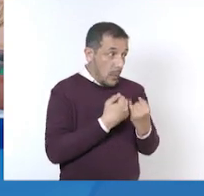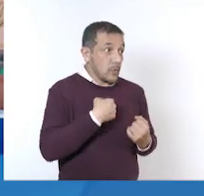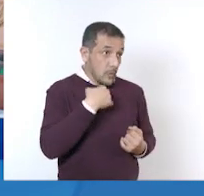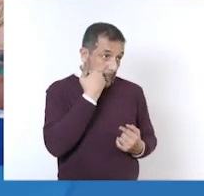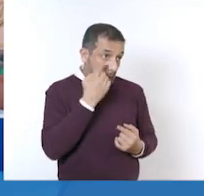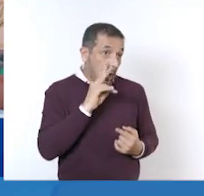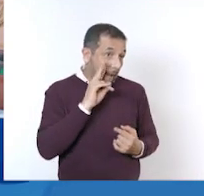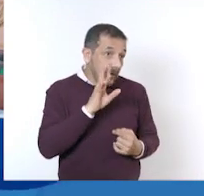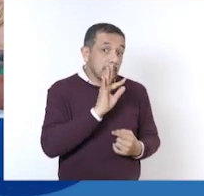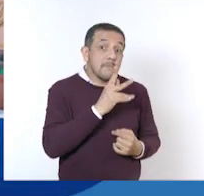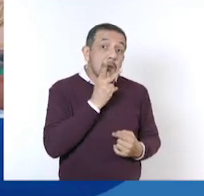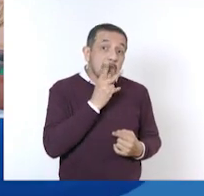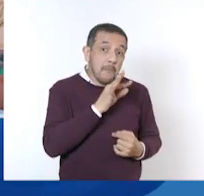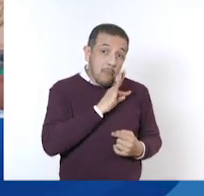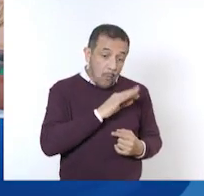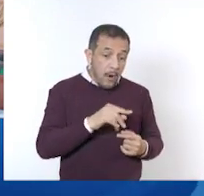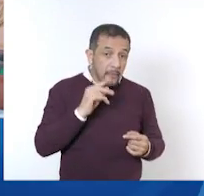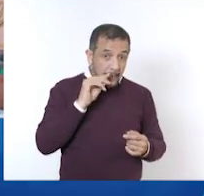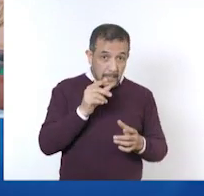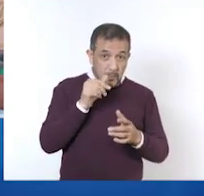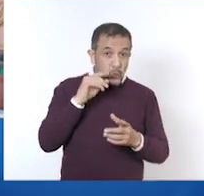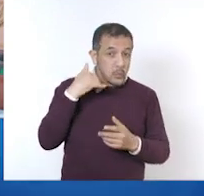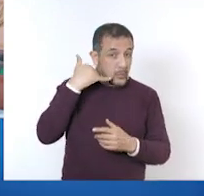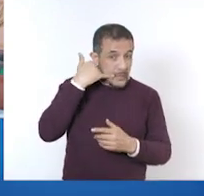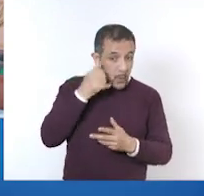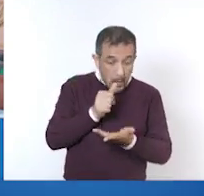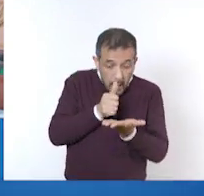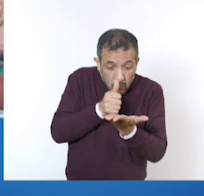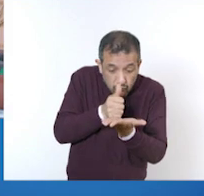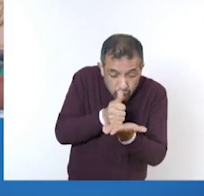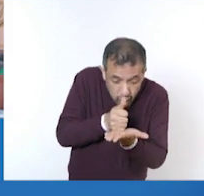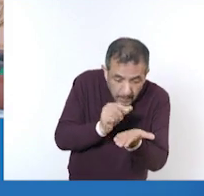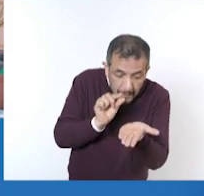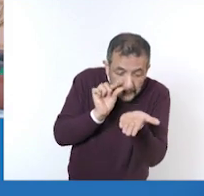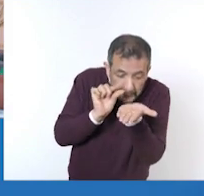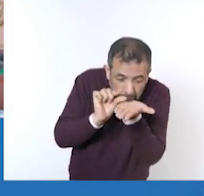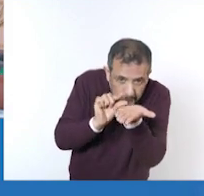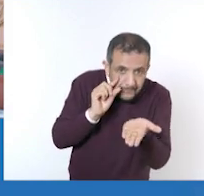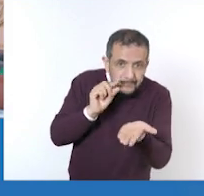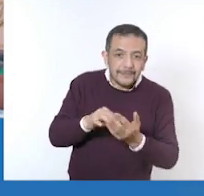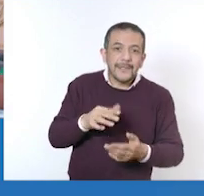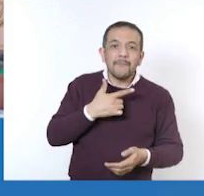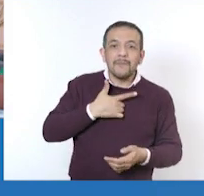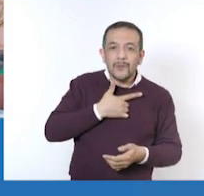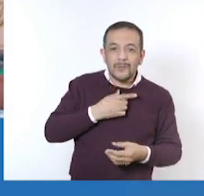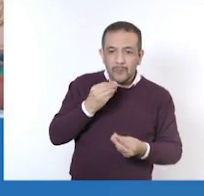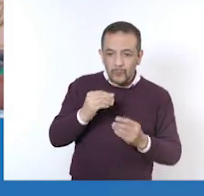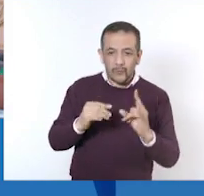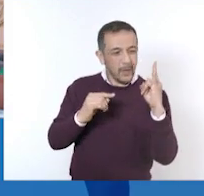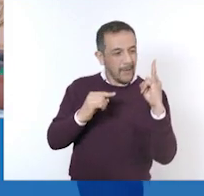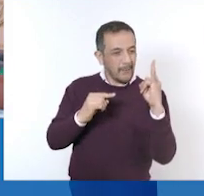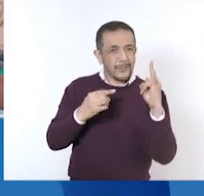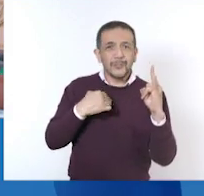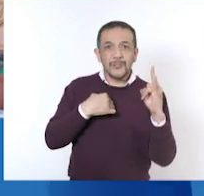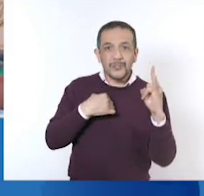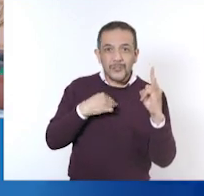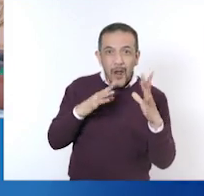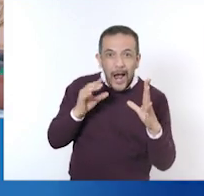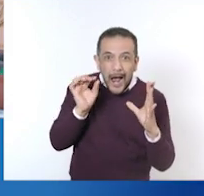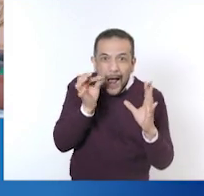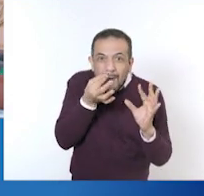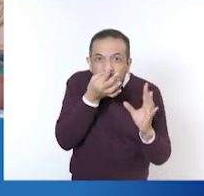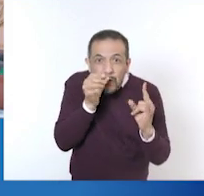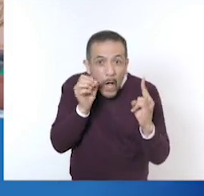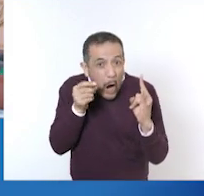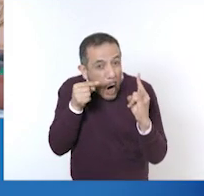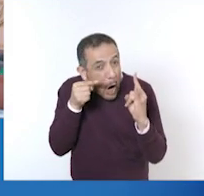le pueda pedir a su papá que con la cámara del celular acerque más, ¿verdad? Me gustó mucho la portería. Estaba a punto